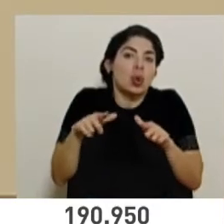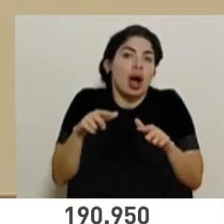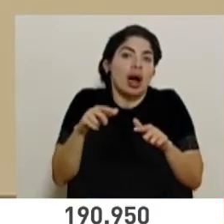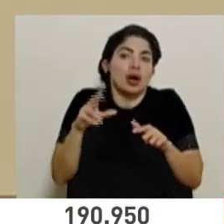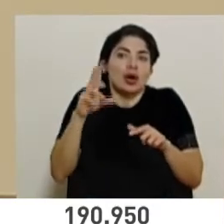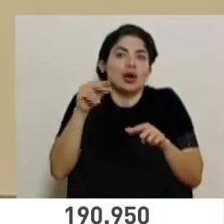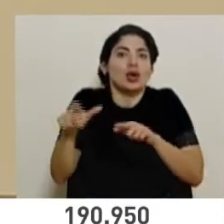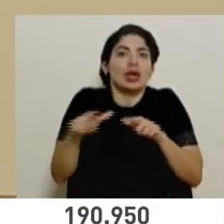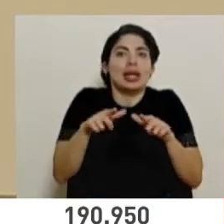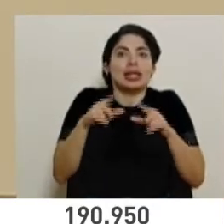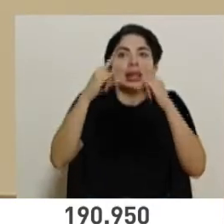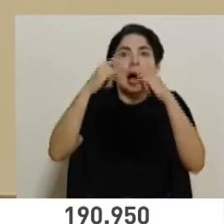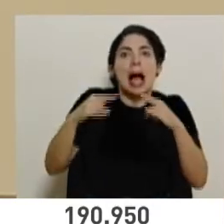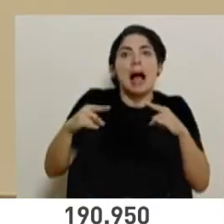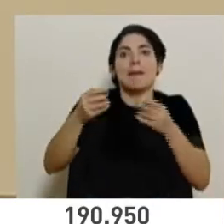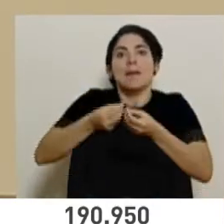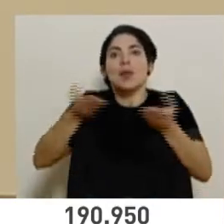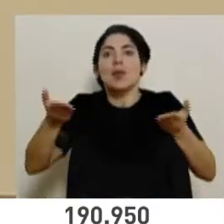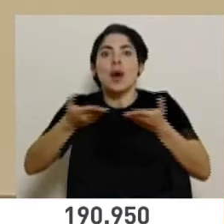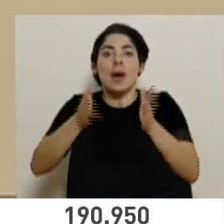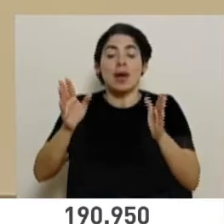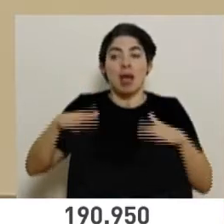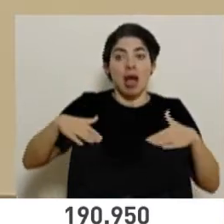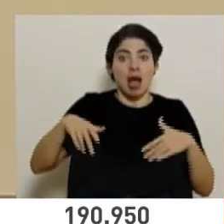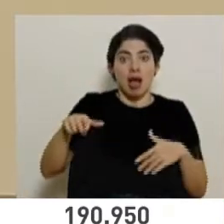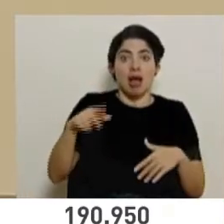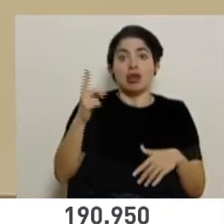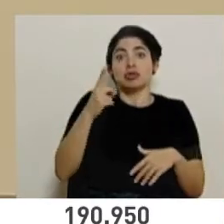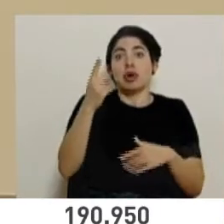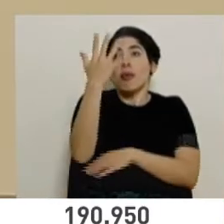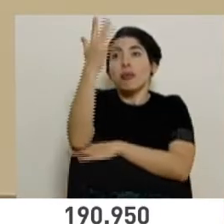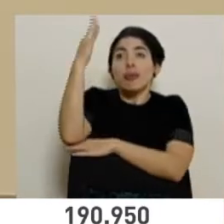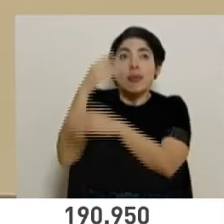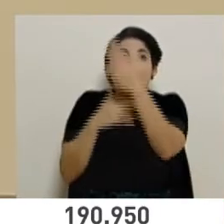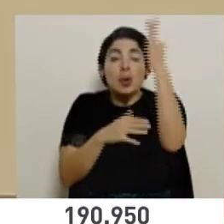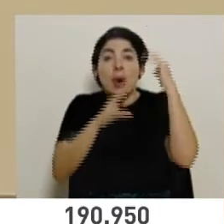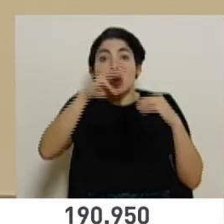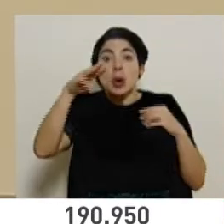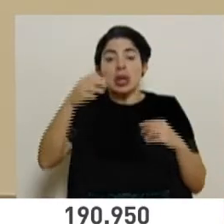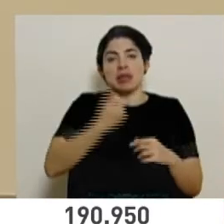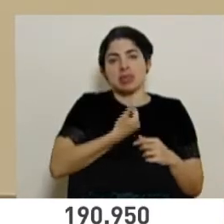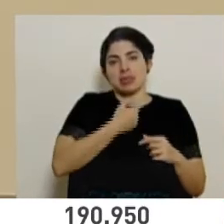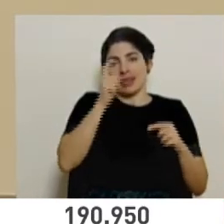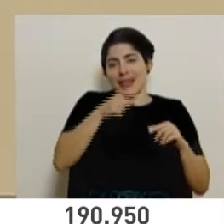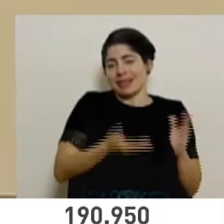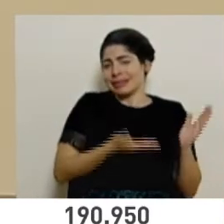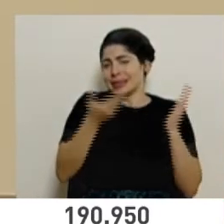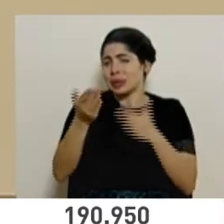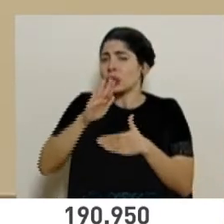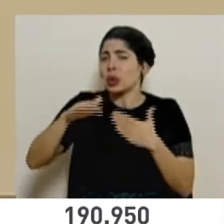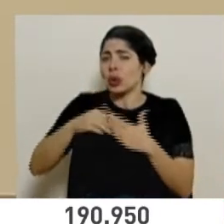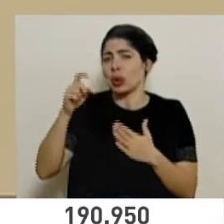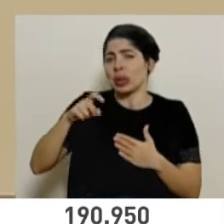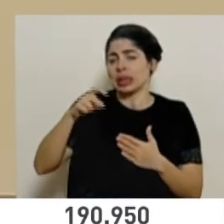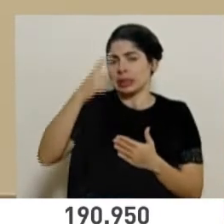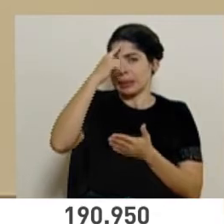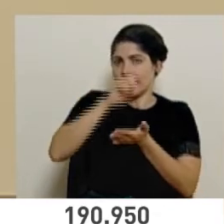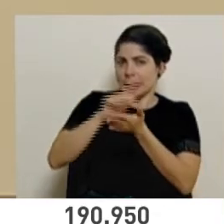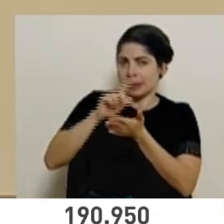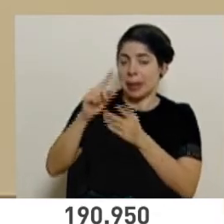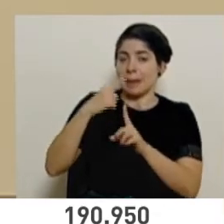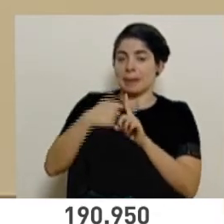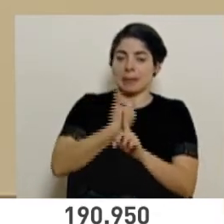camping público abierto, sino que más bien es en el bosque, en la montaña, pues hay que llevar todos los accesorios necesarios de limpieza y